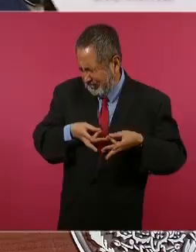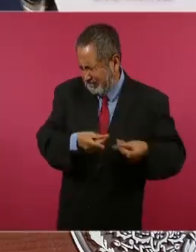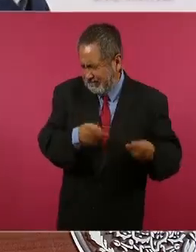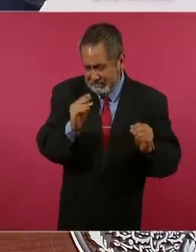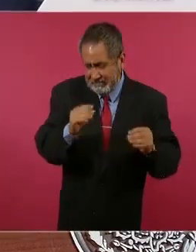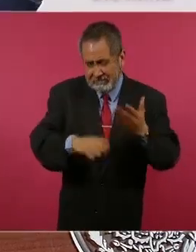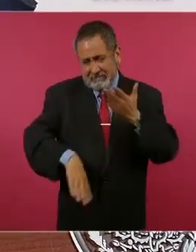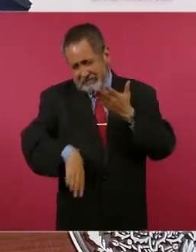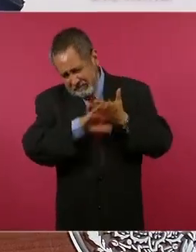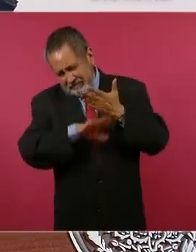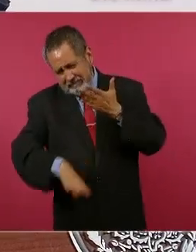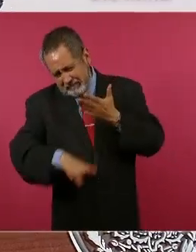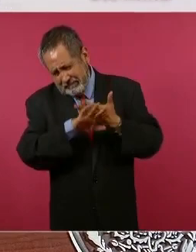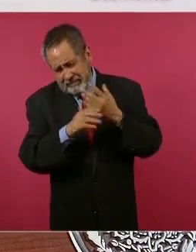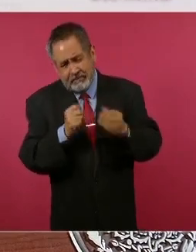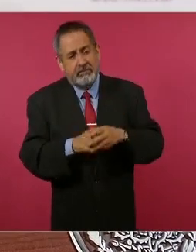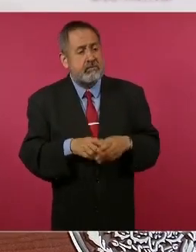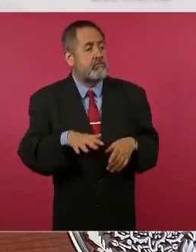control